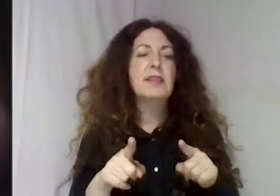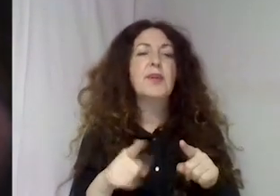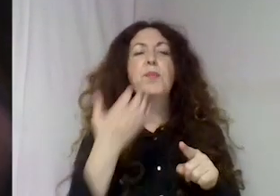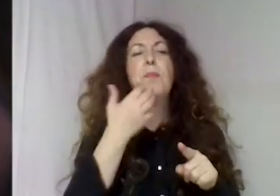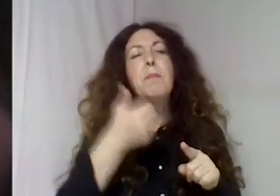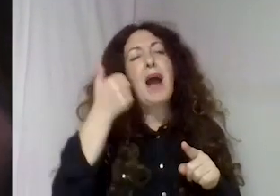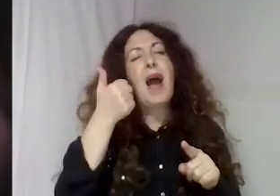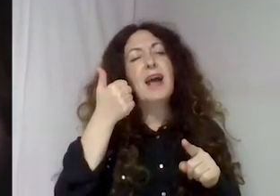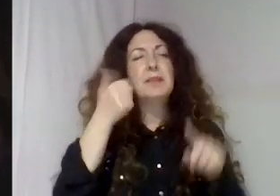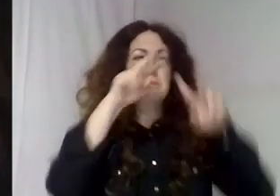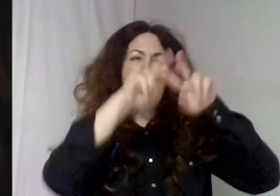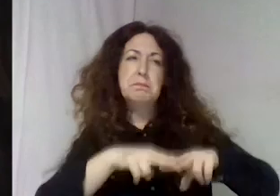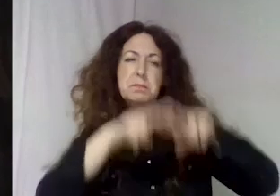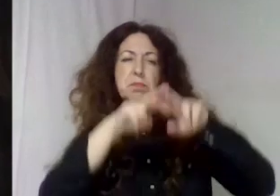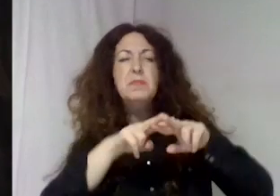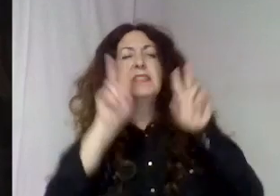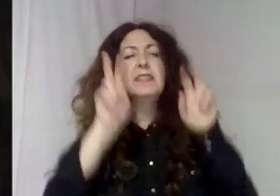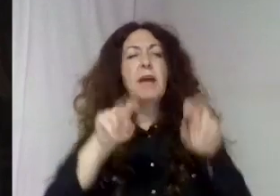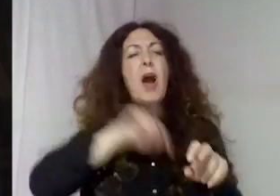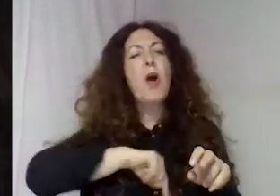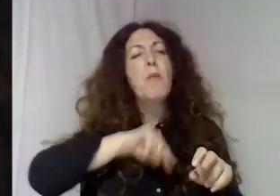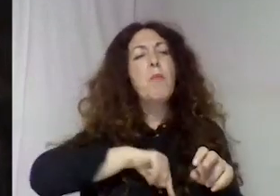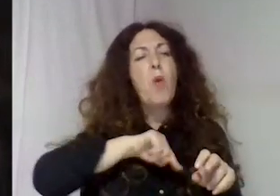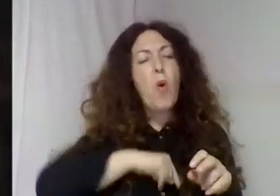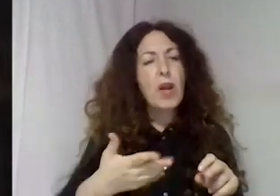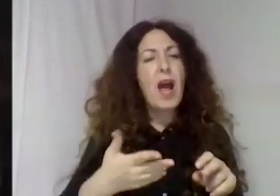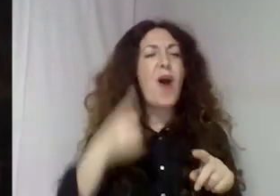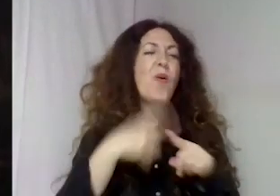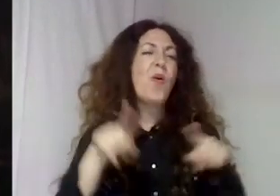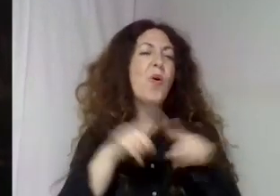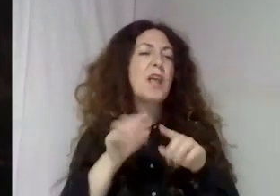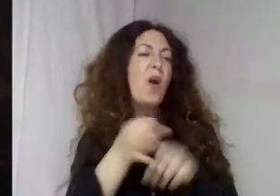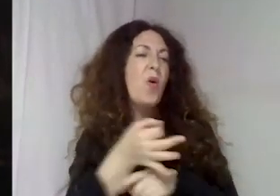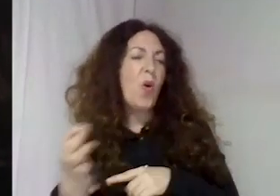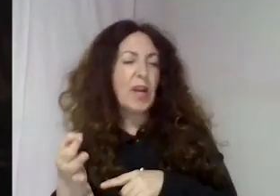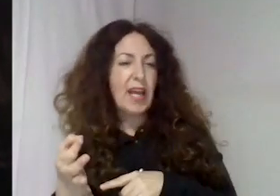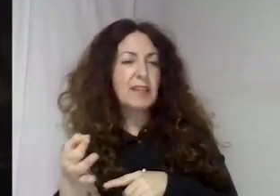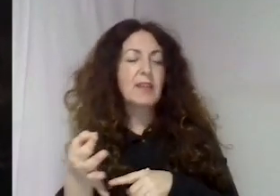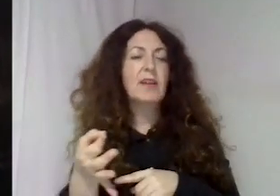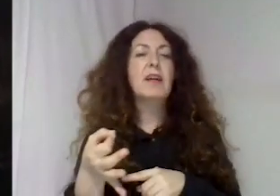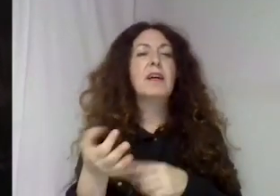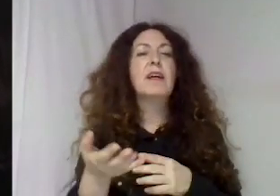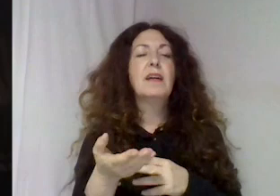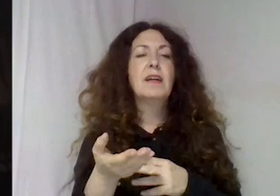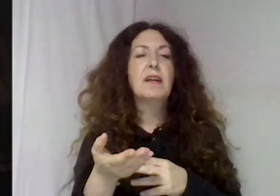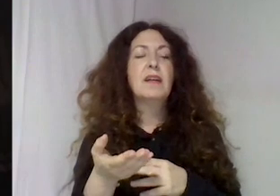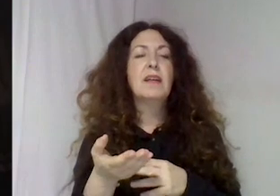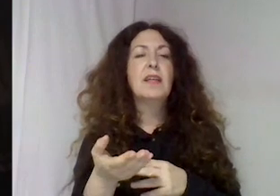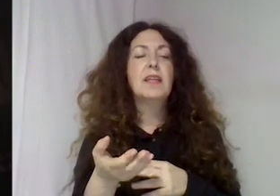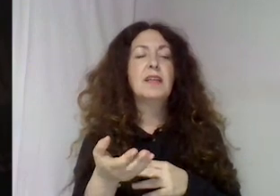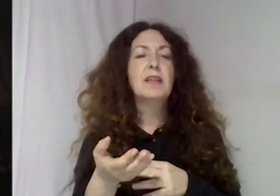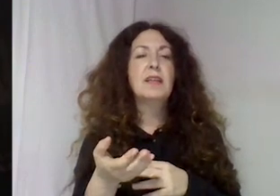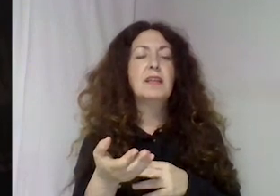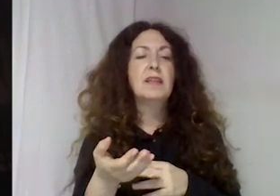eso. Y me parecía, desde ese punto de vista, que tenía todo el interés del mundo, ¿no? Es decir, cuáles son